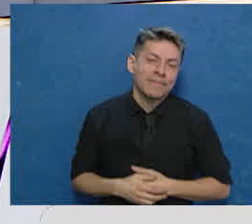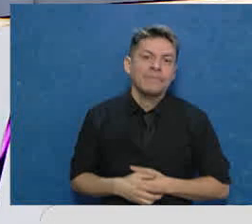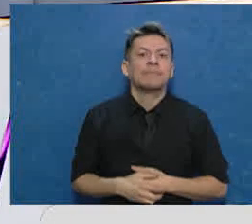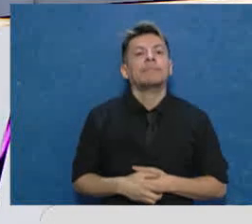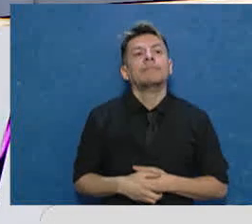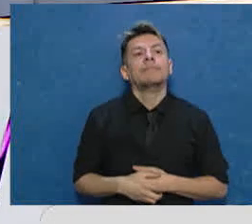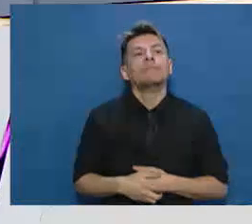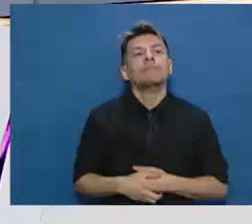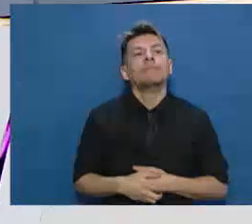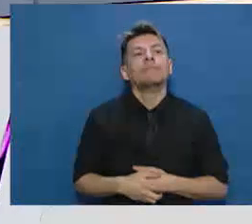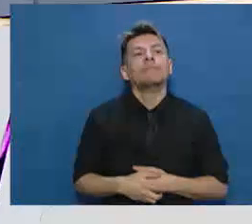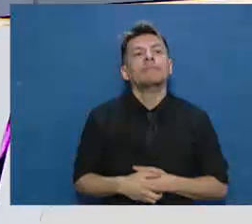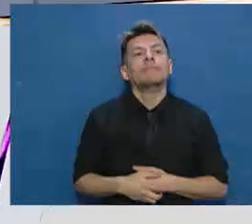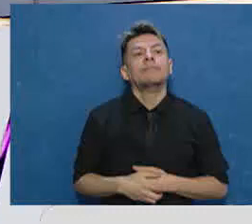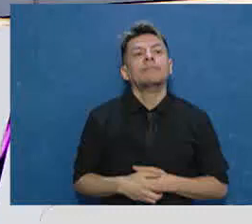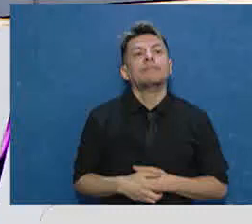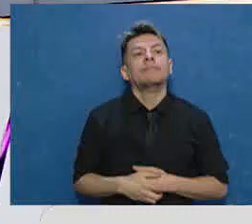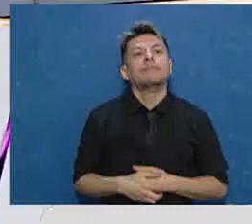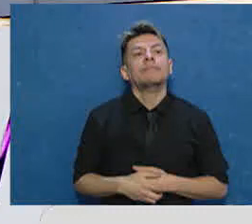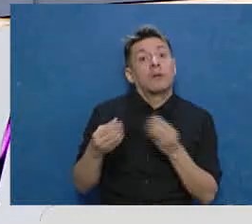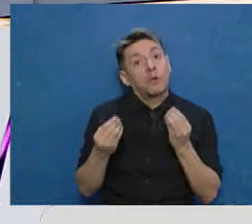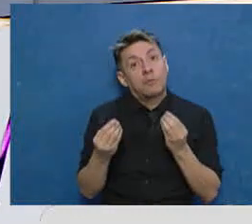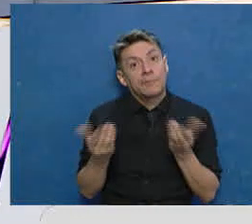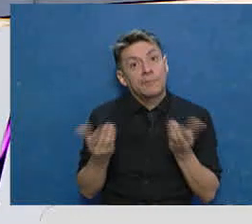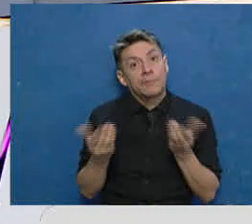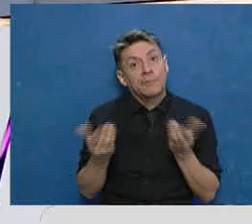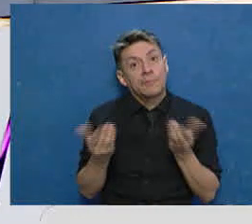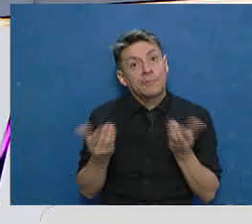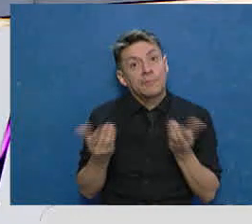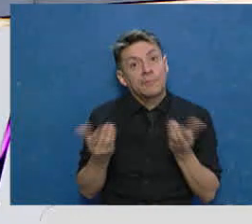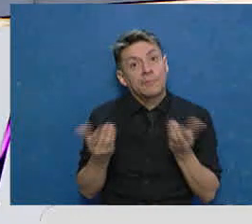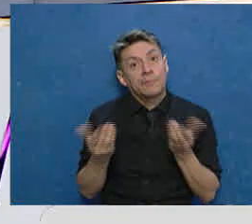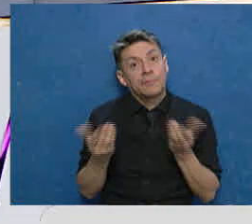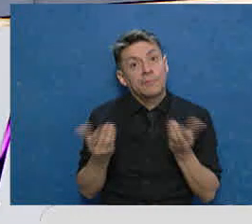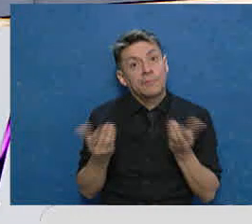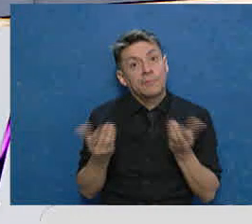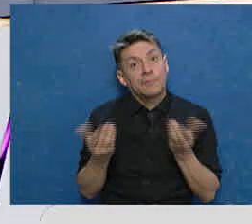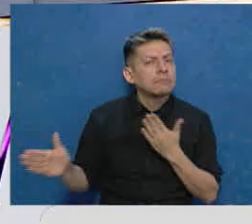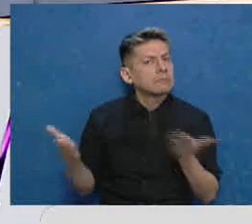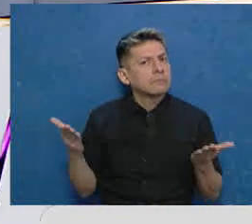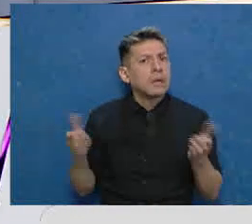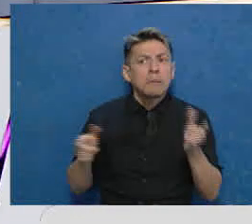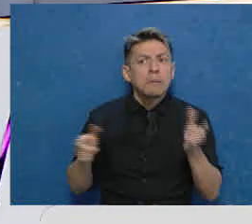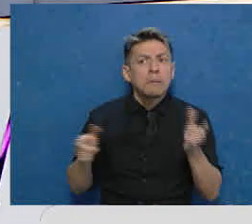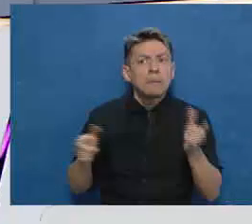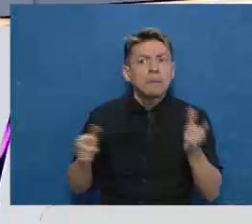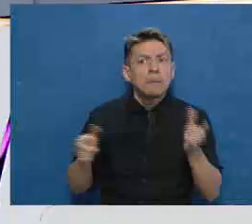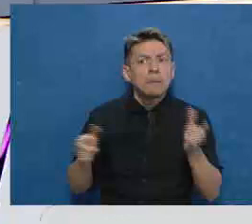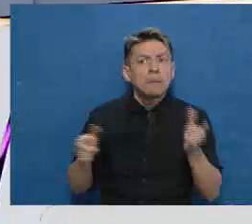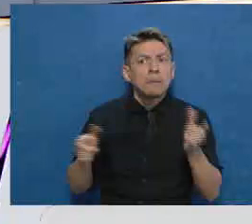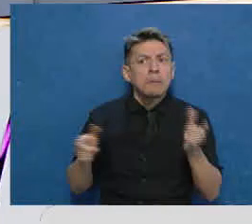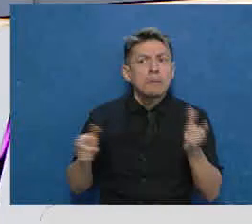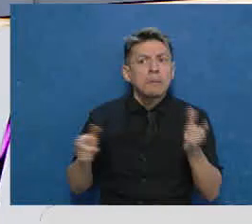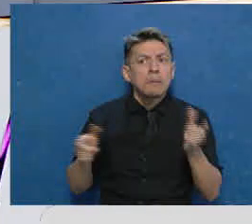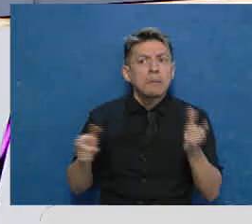persona se va del lugar, buscando, por supuesto, la impunidad que le da el hecho de evadirse y que nadie lo haya reconocido ni lo haya visto.